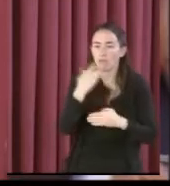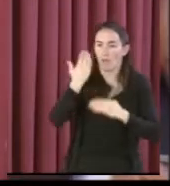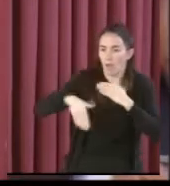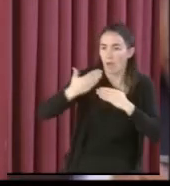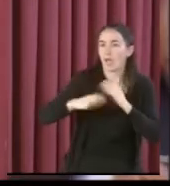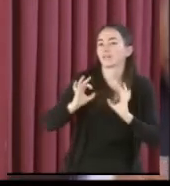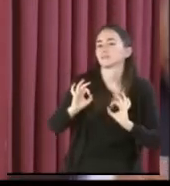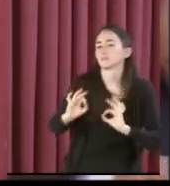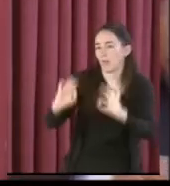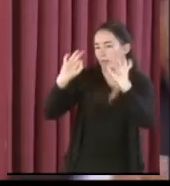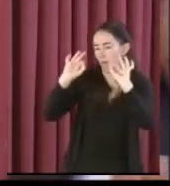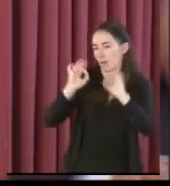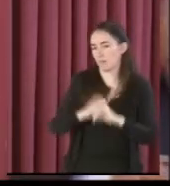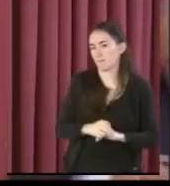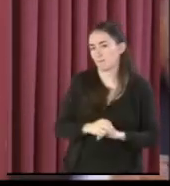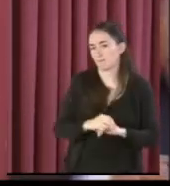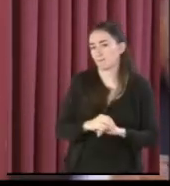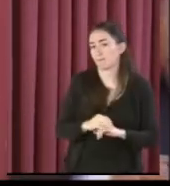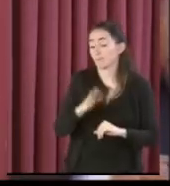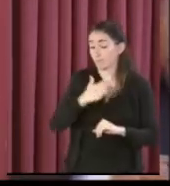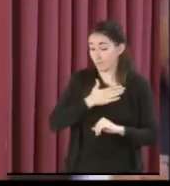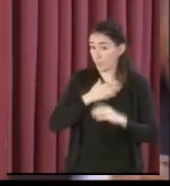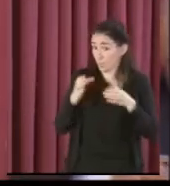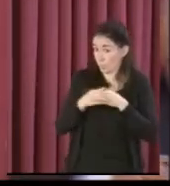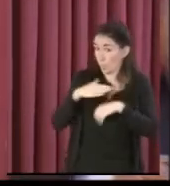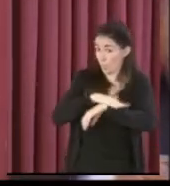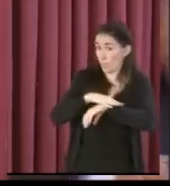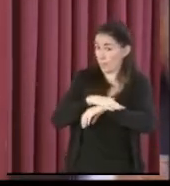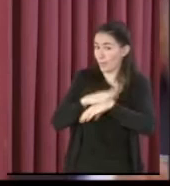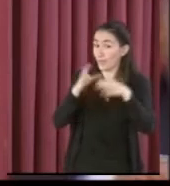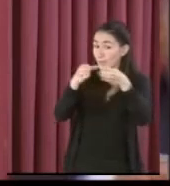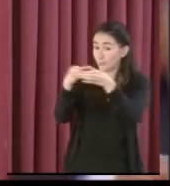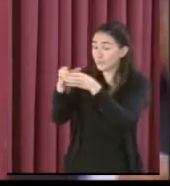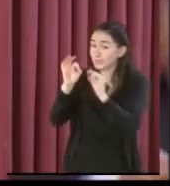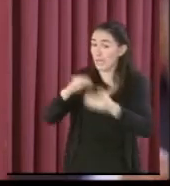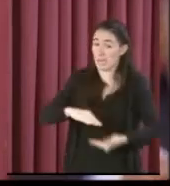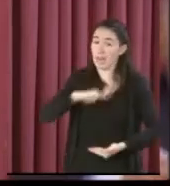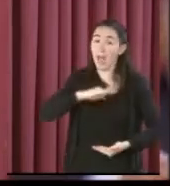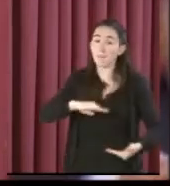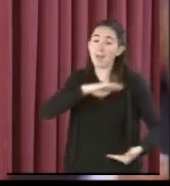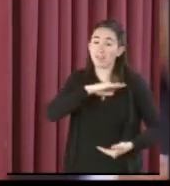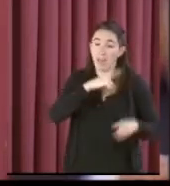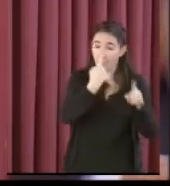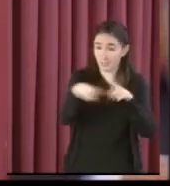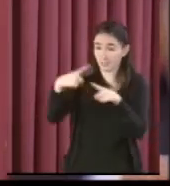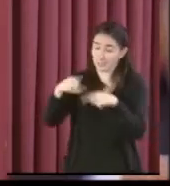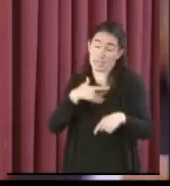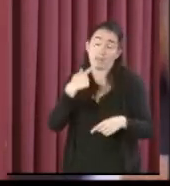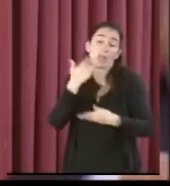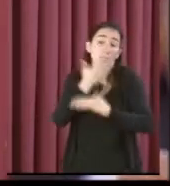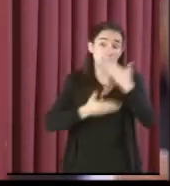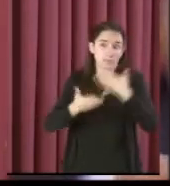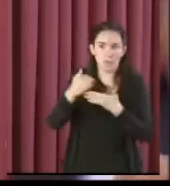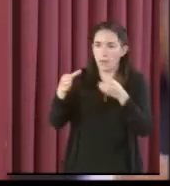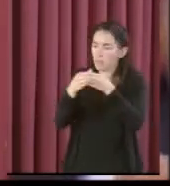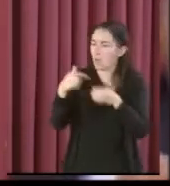especiales. Y para este equipo de gobierno, las personas con otras capacidades son el centro de nuestra acción